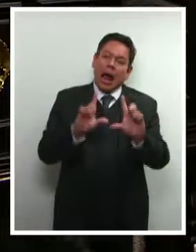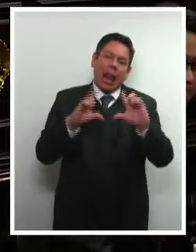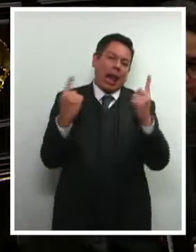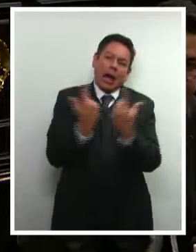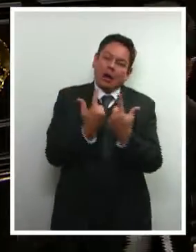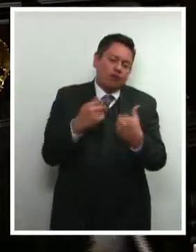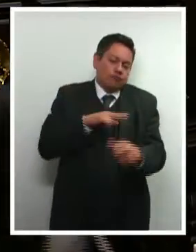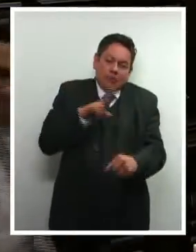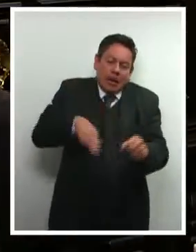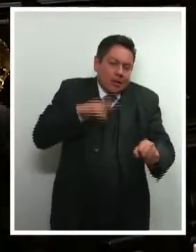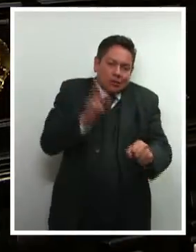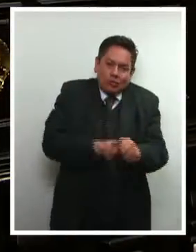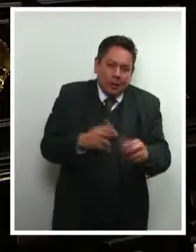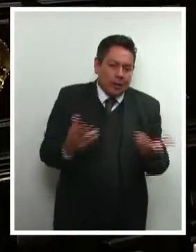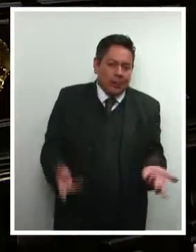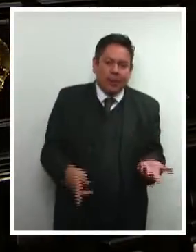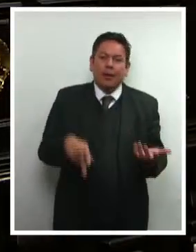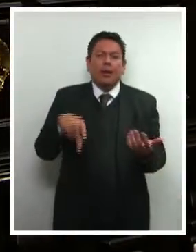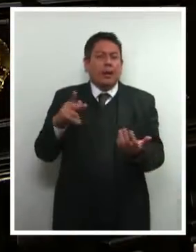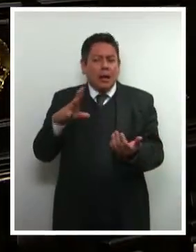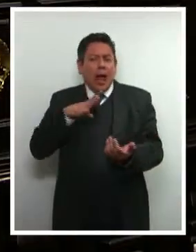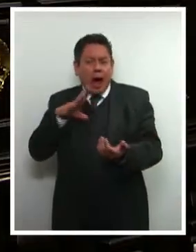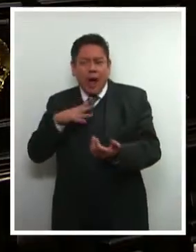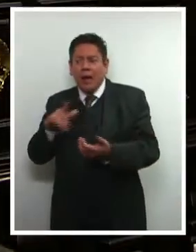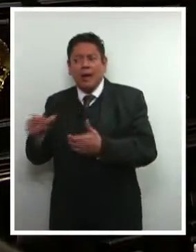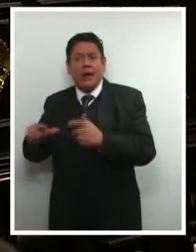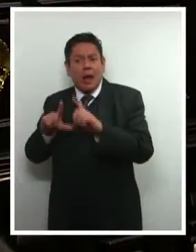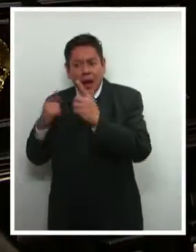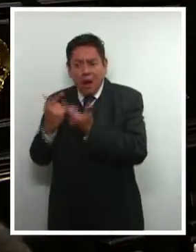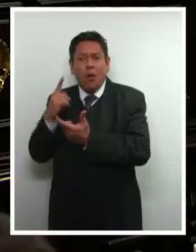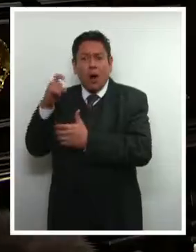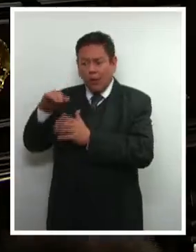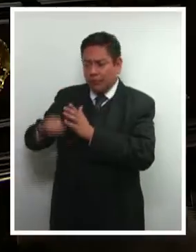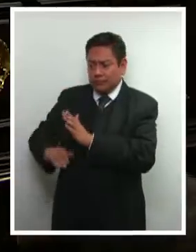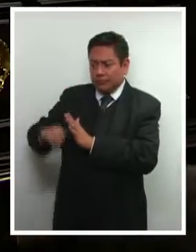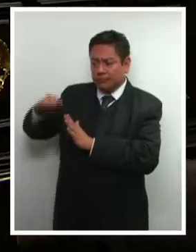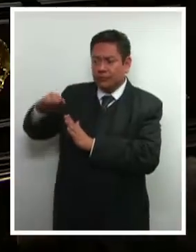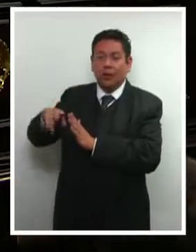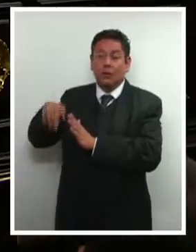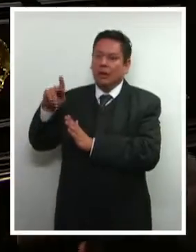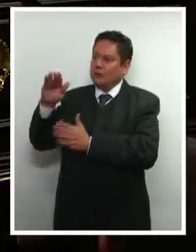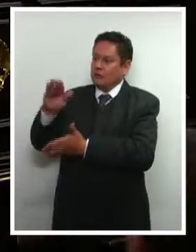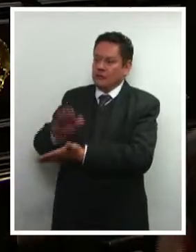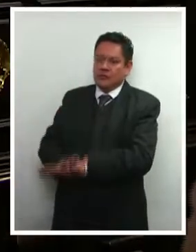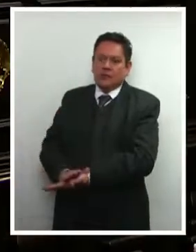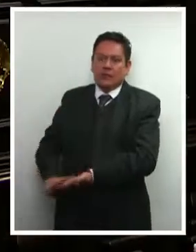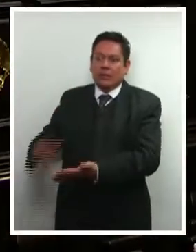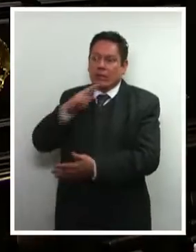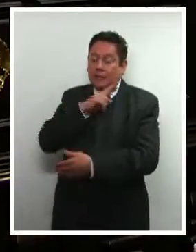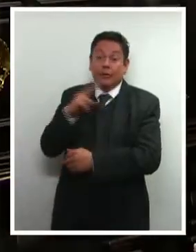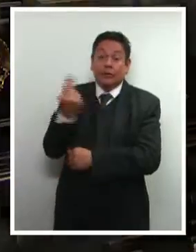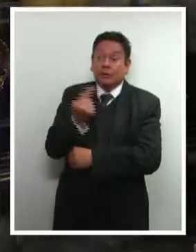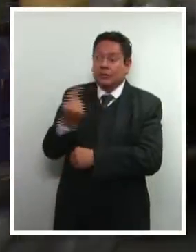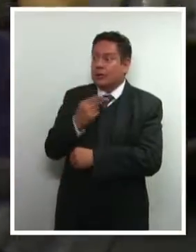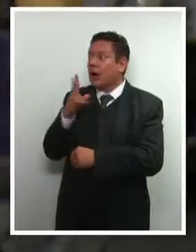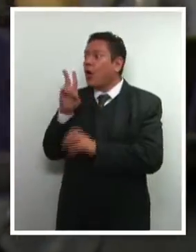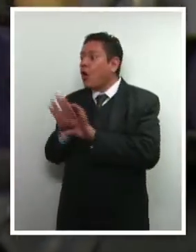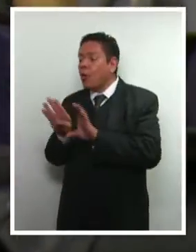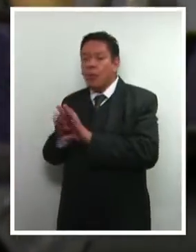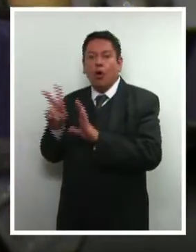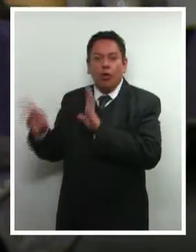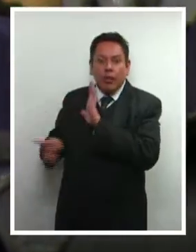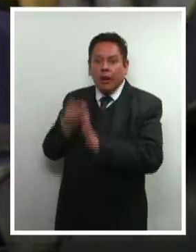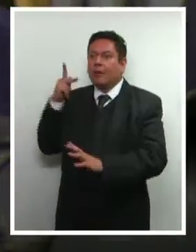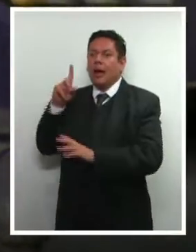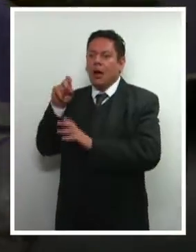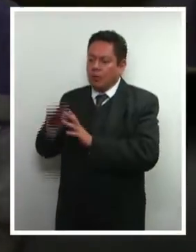la capacidad de nuestros acuíferos para abastecer a la ciudad. Tengamos en cuenta que casi el 70% del agua que consume la